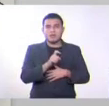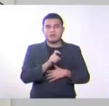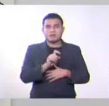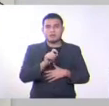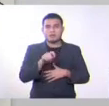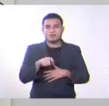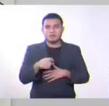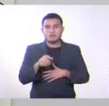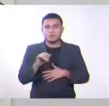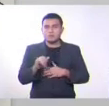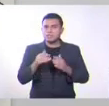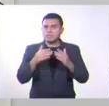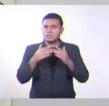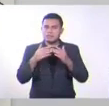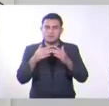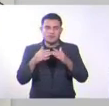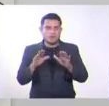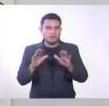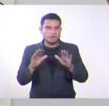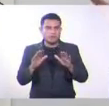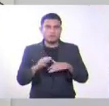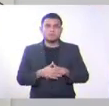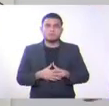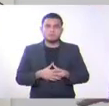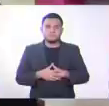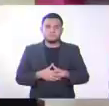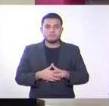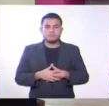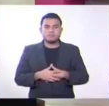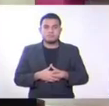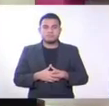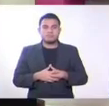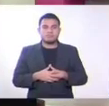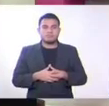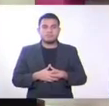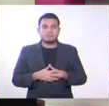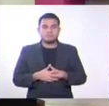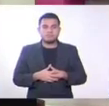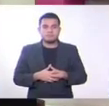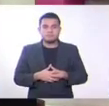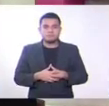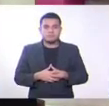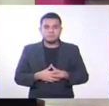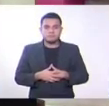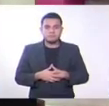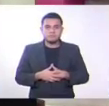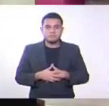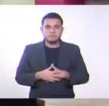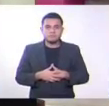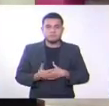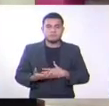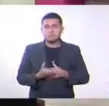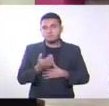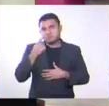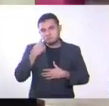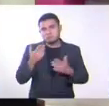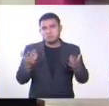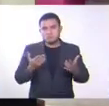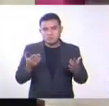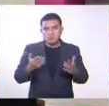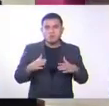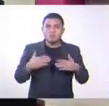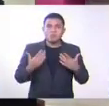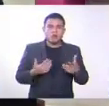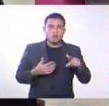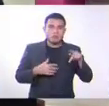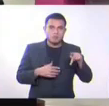ser cualquier par ordenado. Sí, en este caso hemos nada más hecho un caso particular para el punto P.